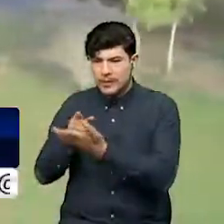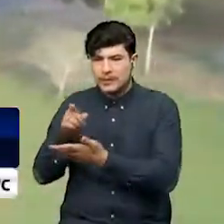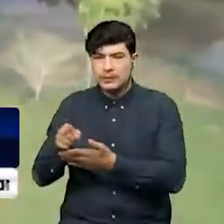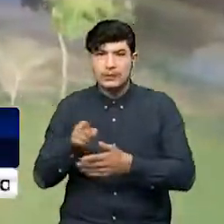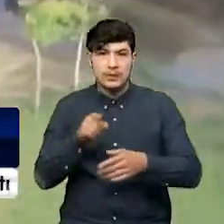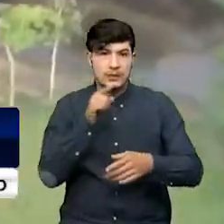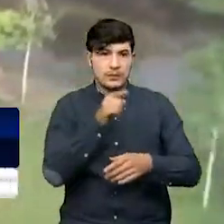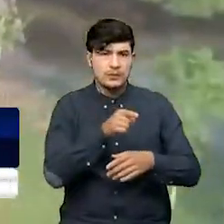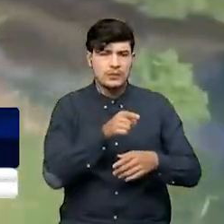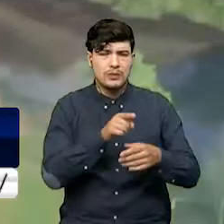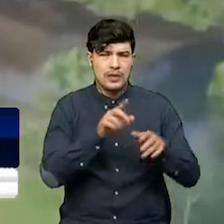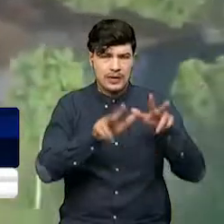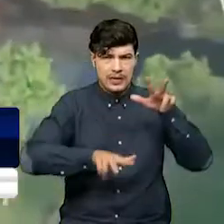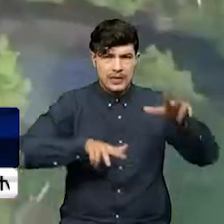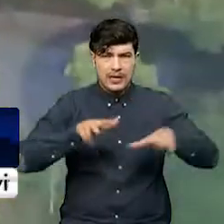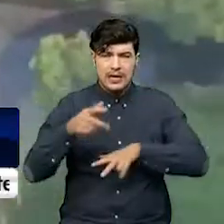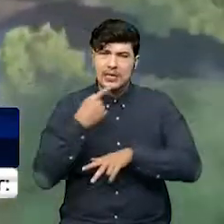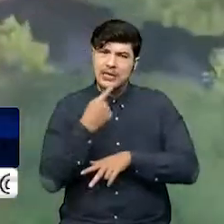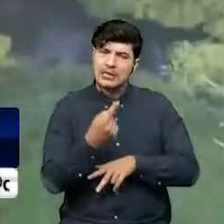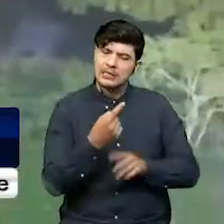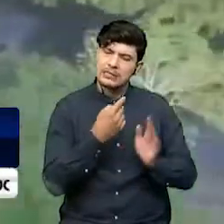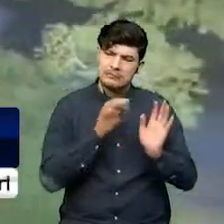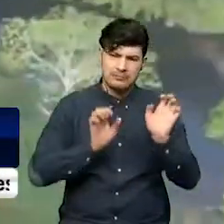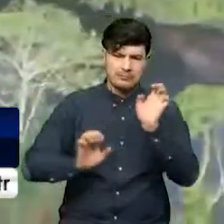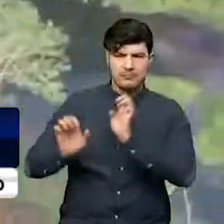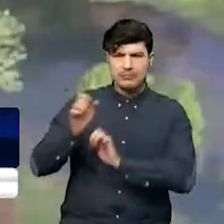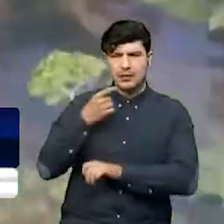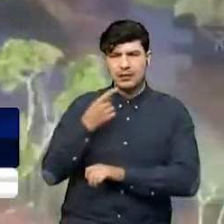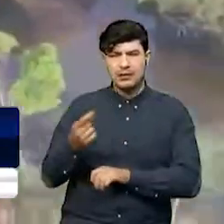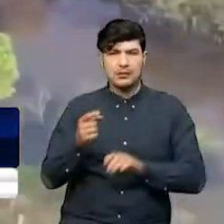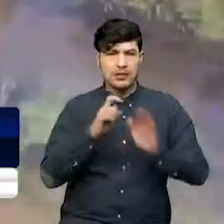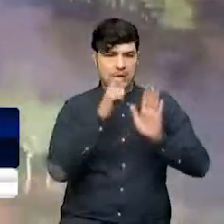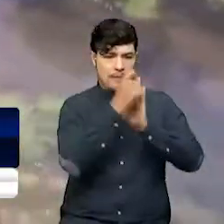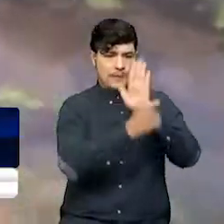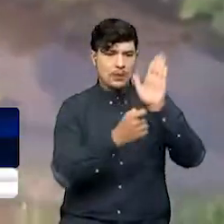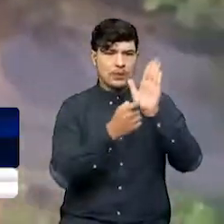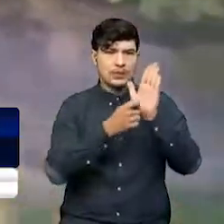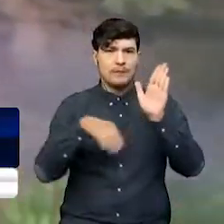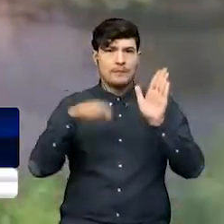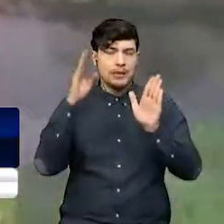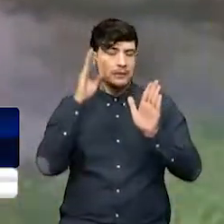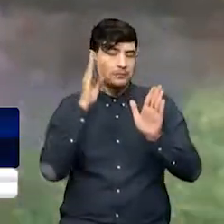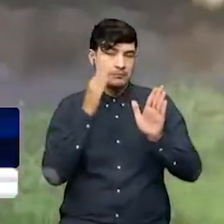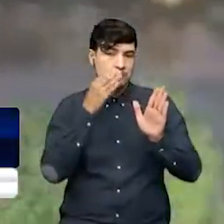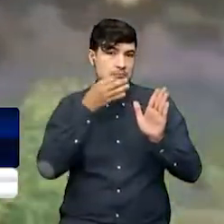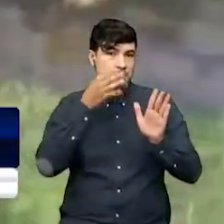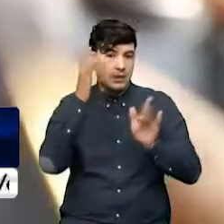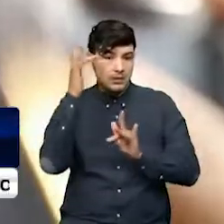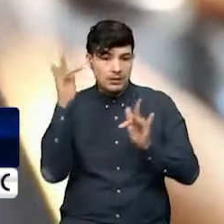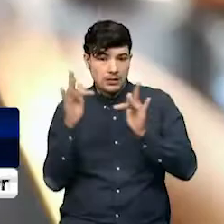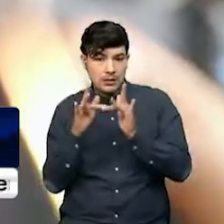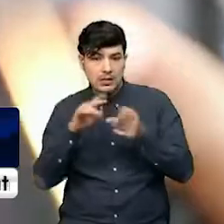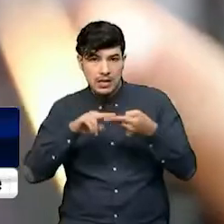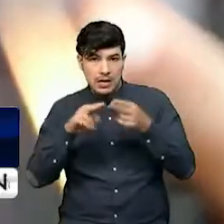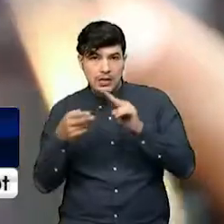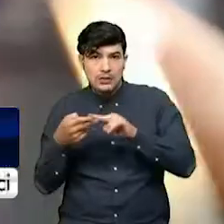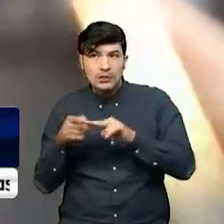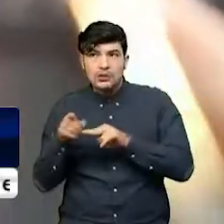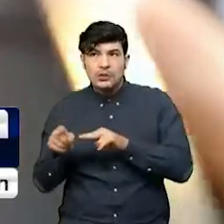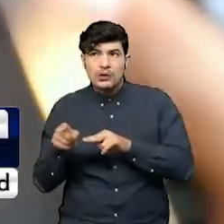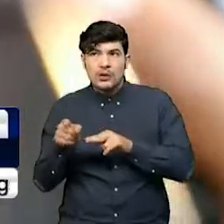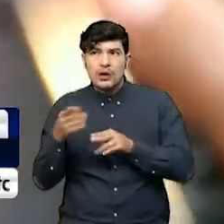que originaron esta tragedia ambiental la hipótesis más probable es que se encuentra asociado a un